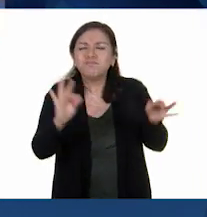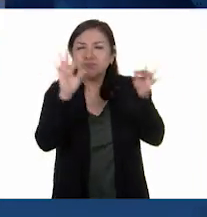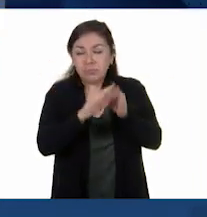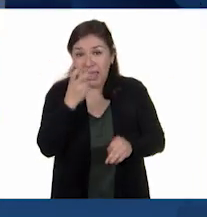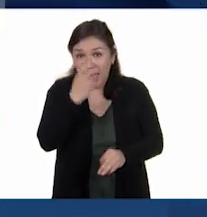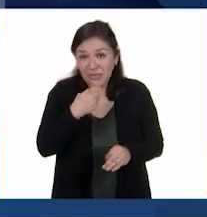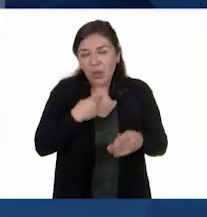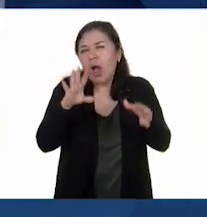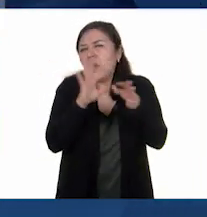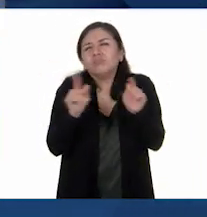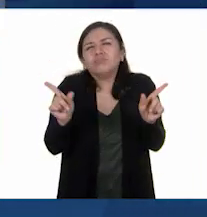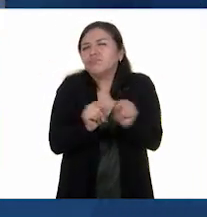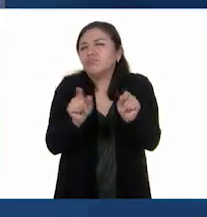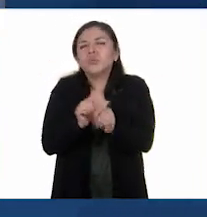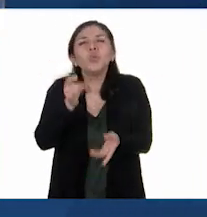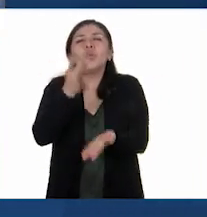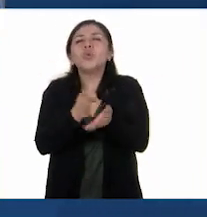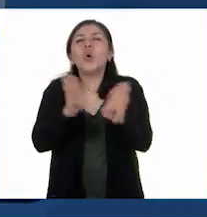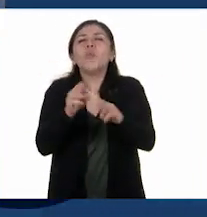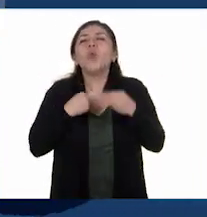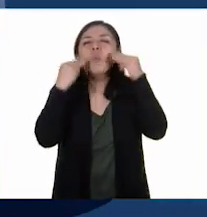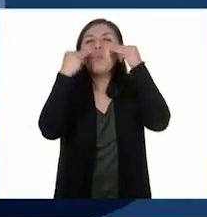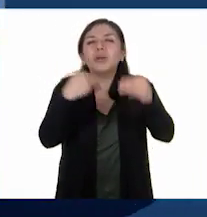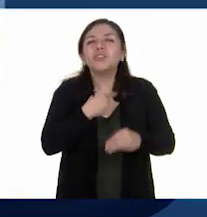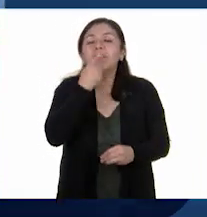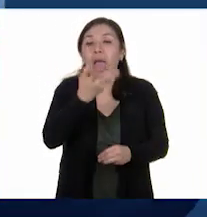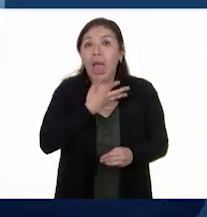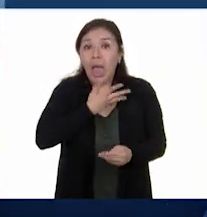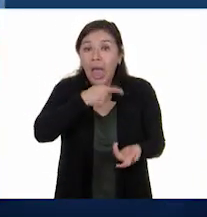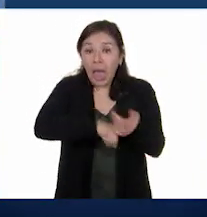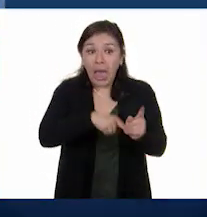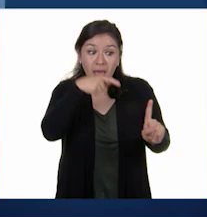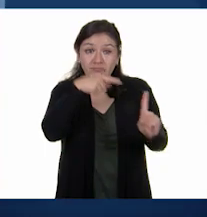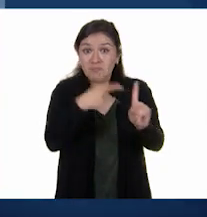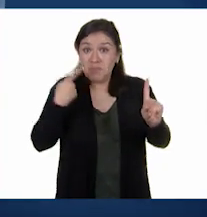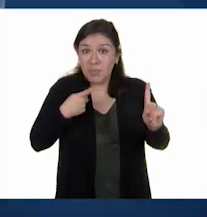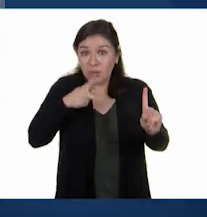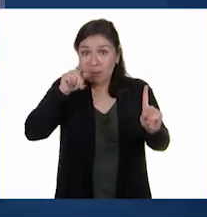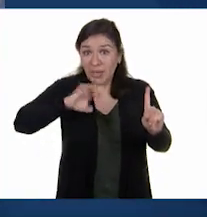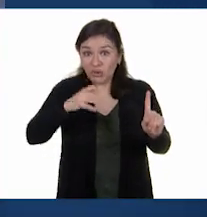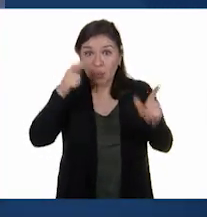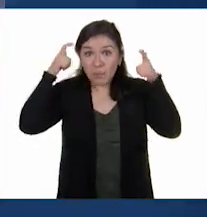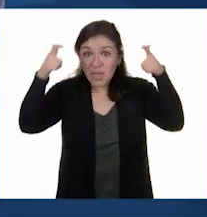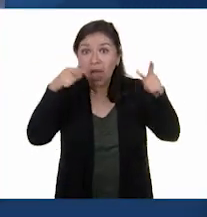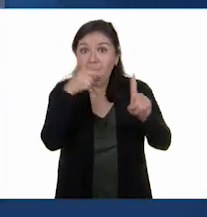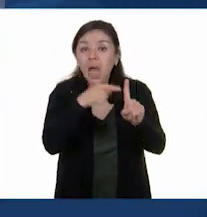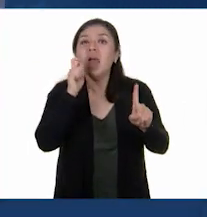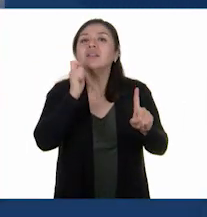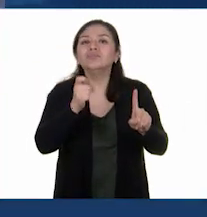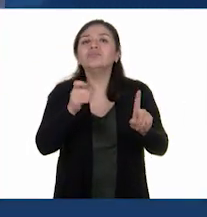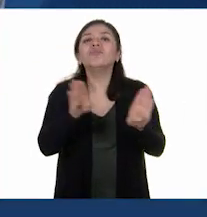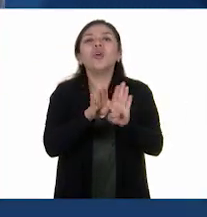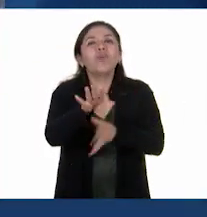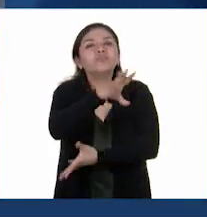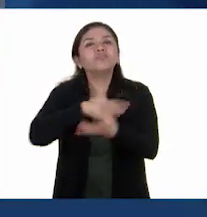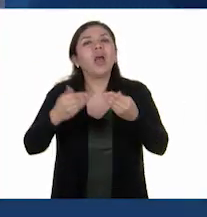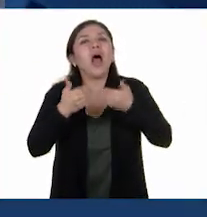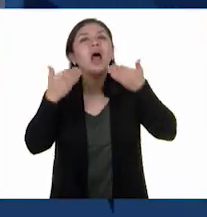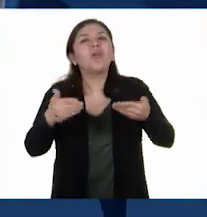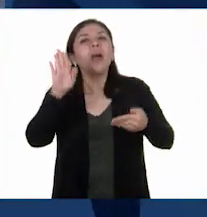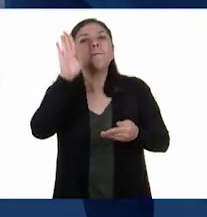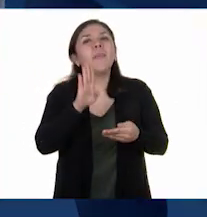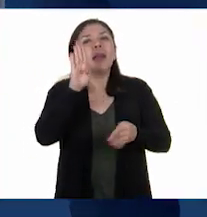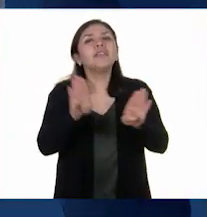anteriores son solo una muestra de lo dicho antes sobre el hecho de que la figura de Pancho Villa se ha convertido casi en la de